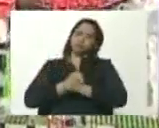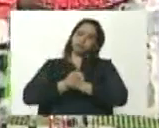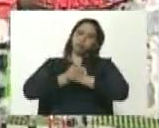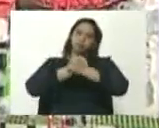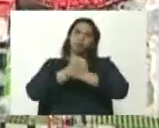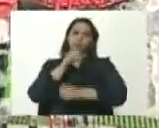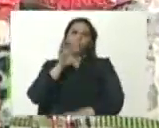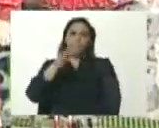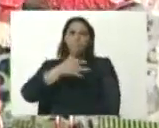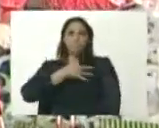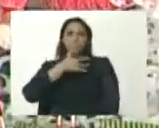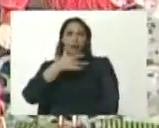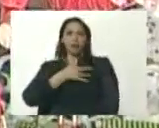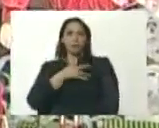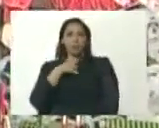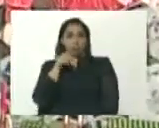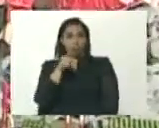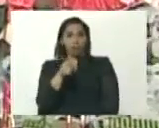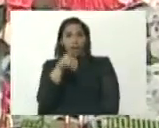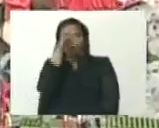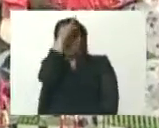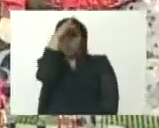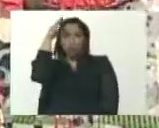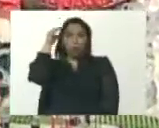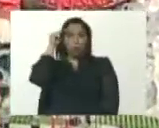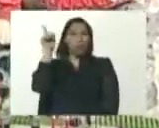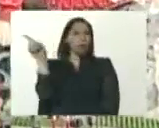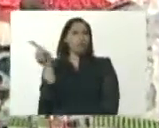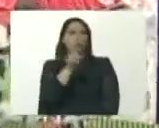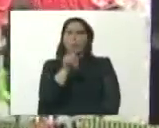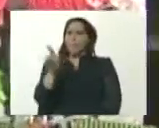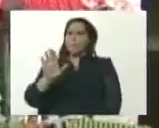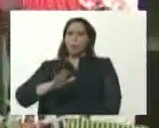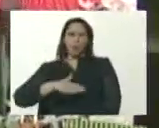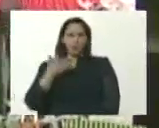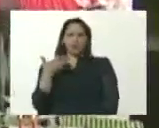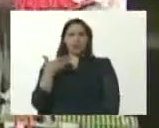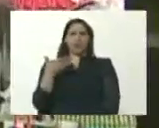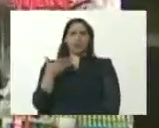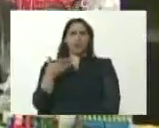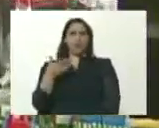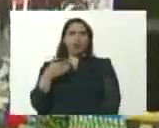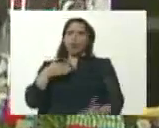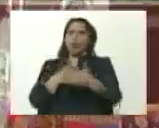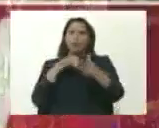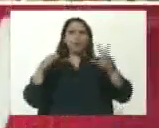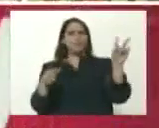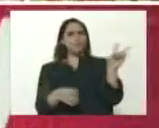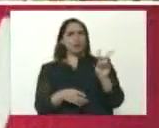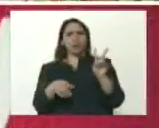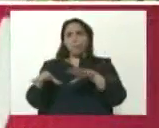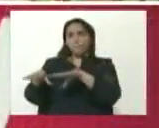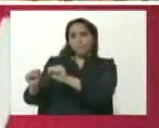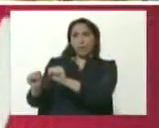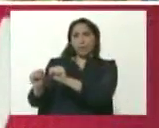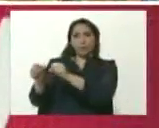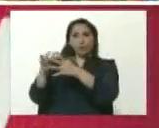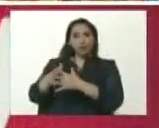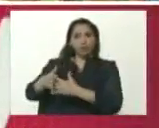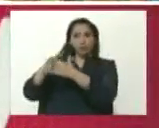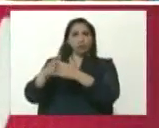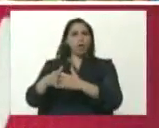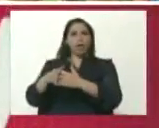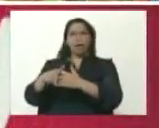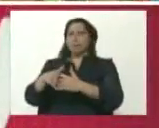por la patria. Por eso, Donald Trump, no has podido ni podrás con Venezuela. El imperialismo norteamericano